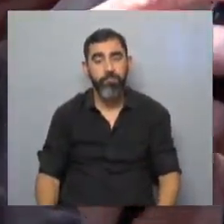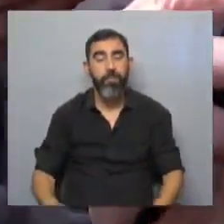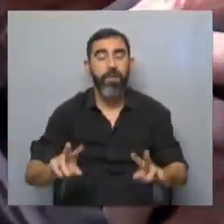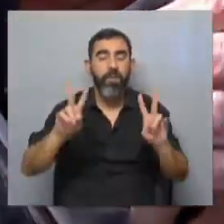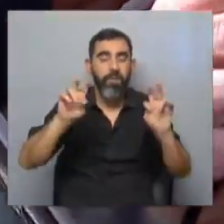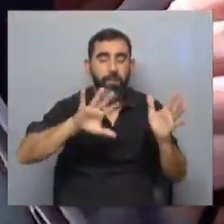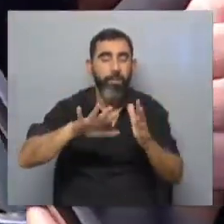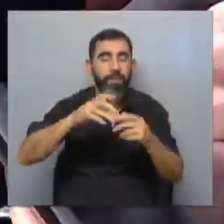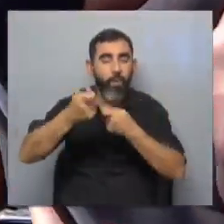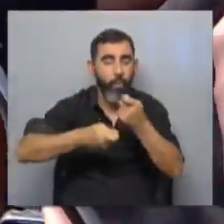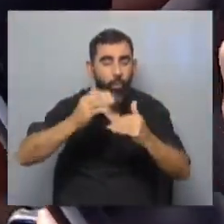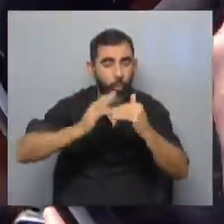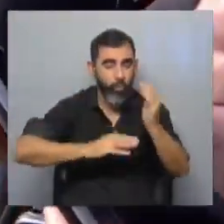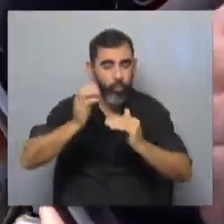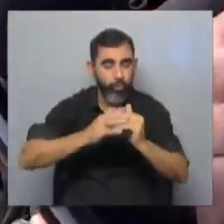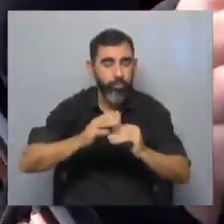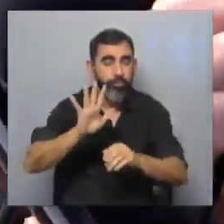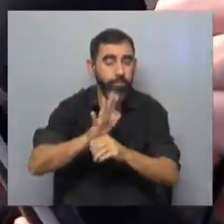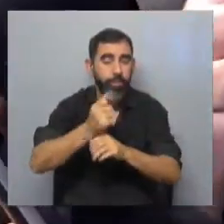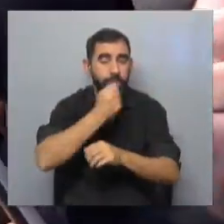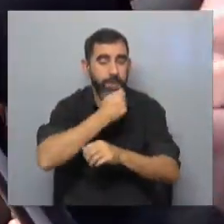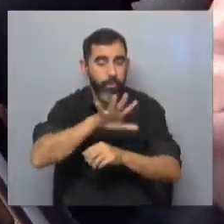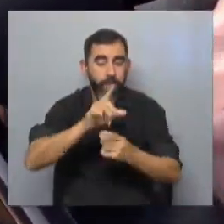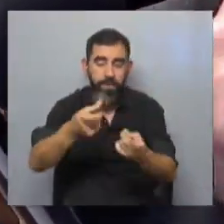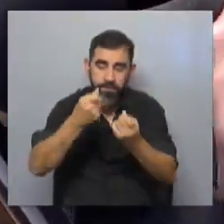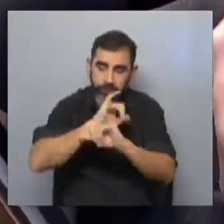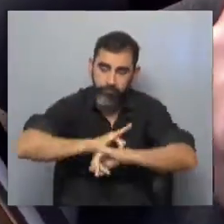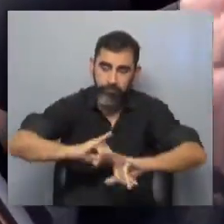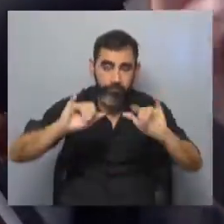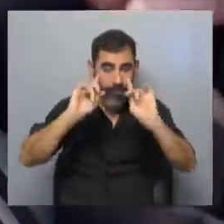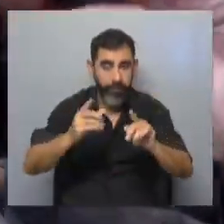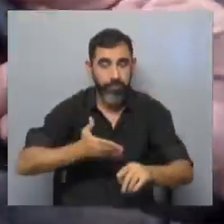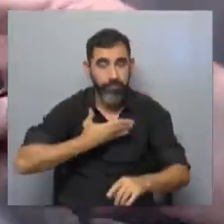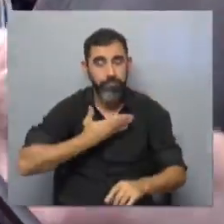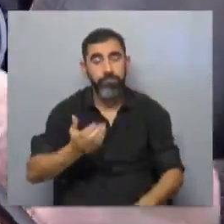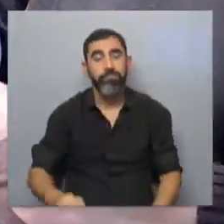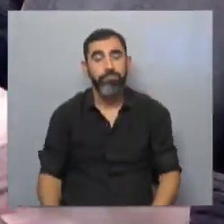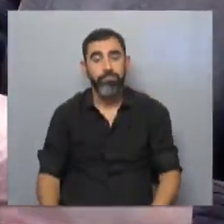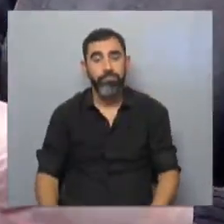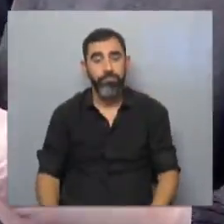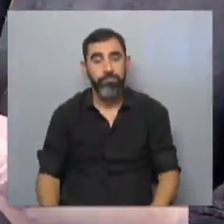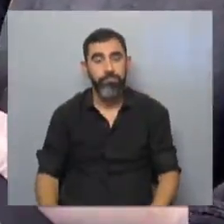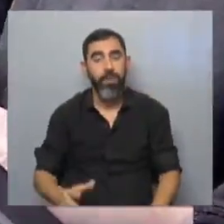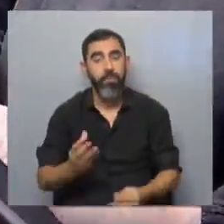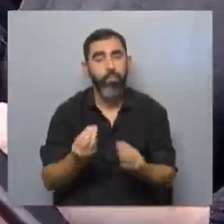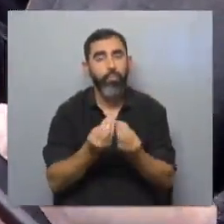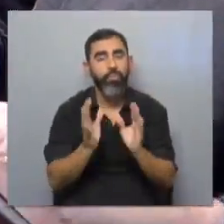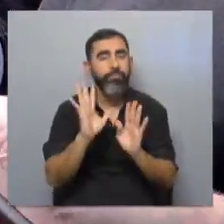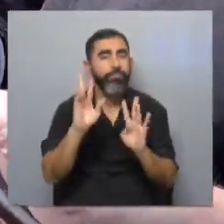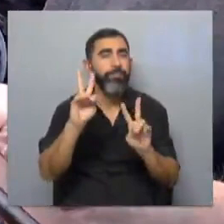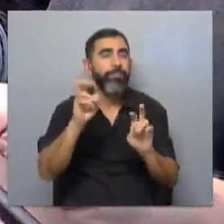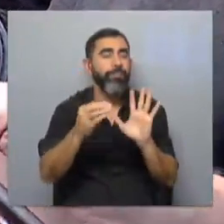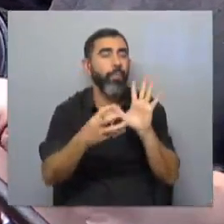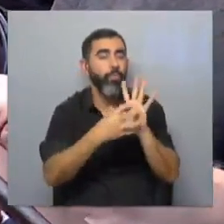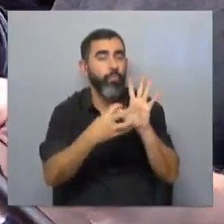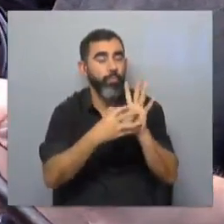obra concreta, representa un trozo de nuestra historia que es necesario también reivindicar, seguramente. Sí, hay mucho simbolismo